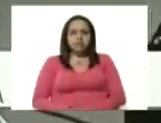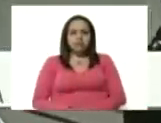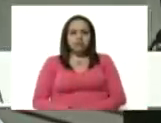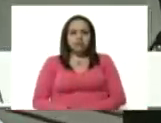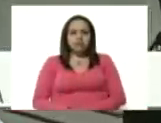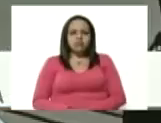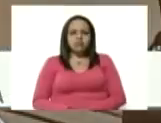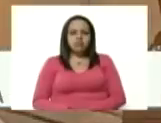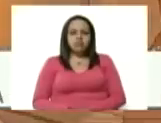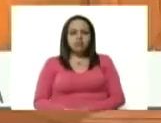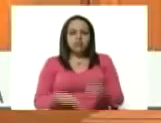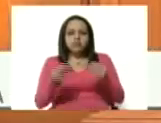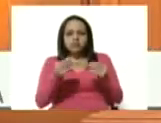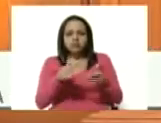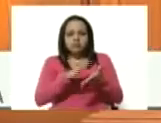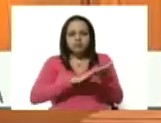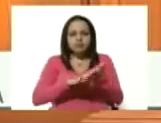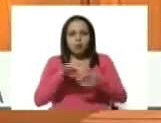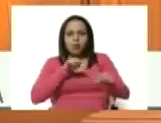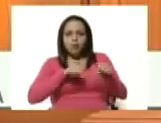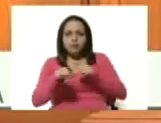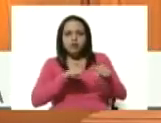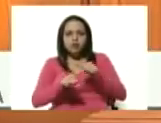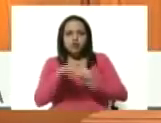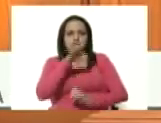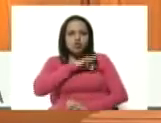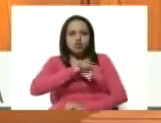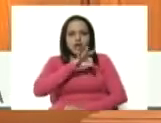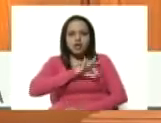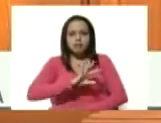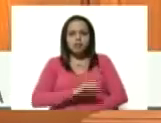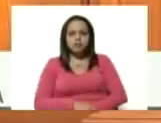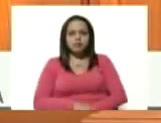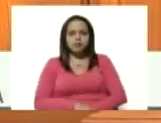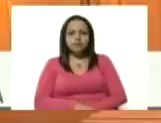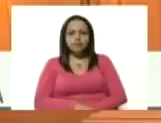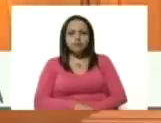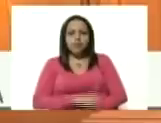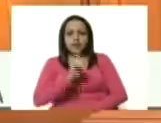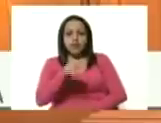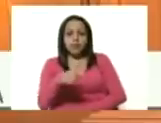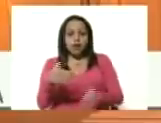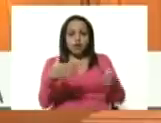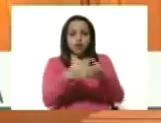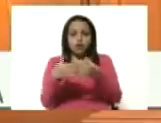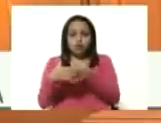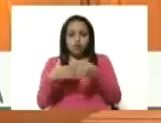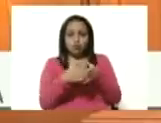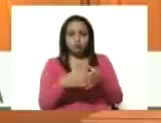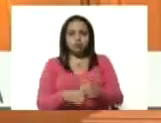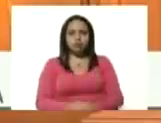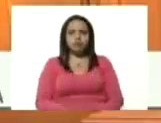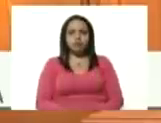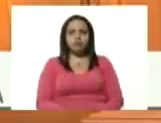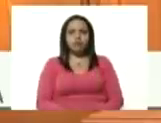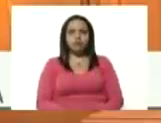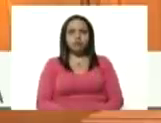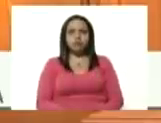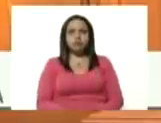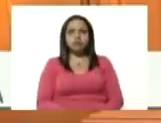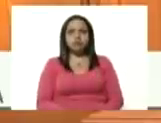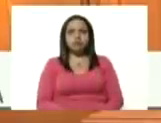Soluciones, Cambiemos, al Movimiento al Socialismo. Están los partidos del polo